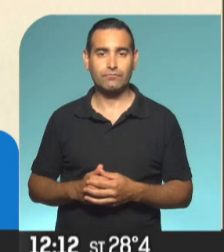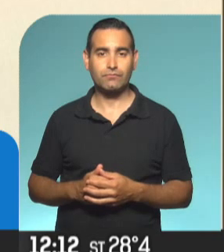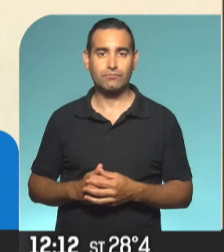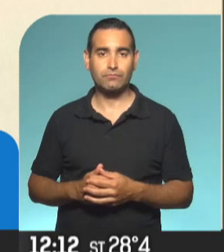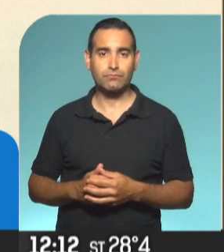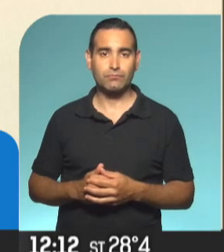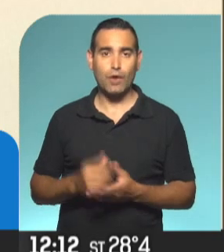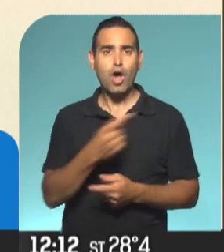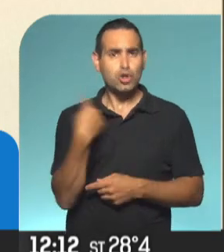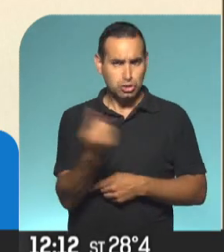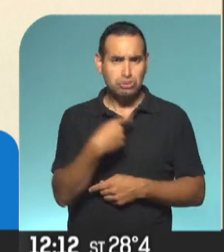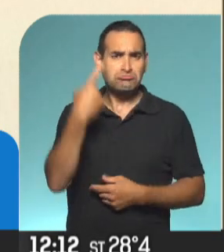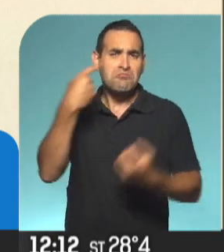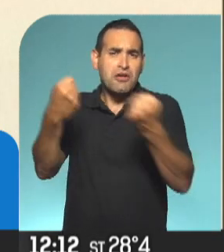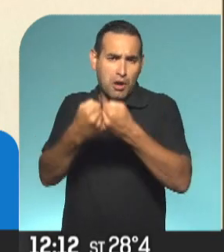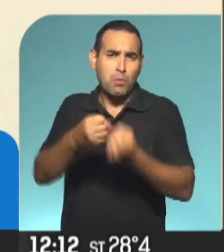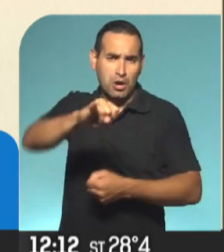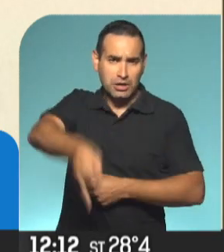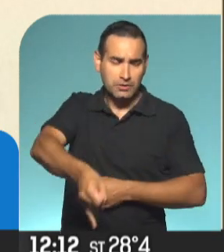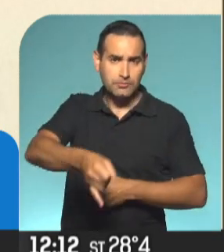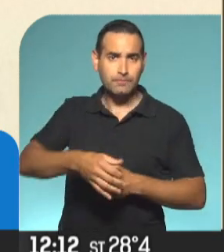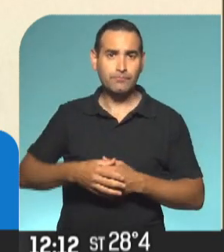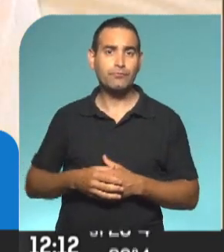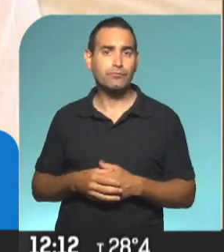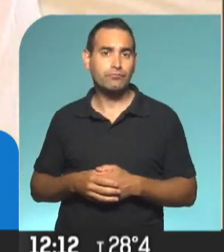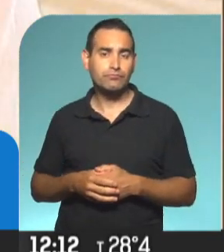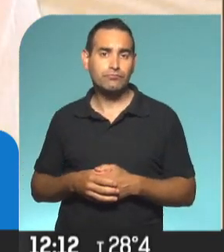Nosotros estuvimos de acuerdo con eso.